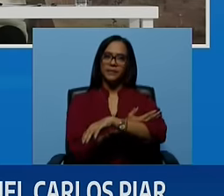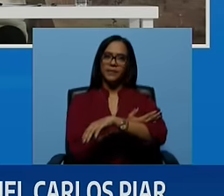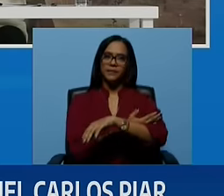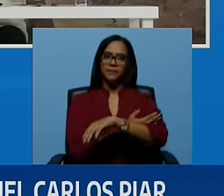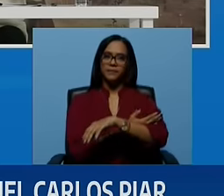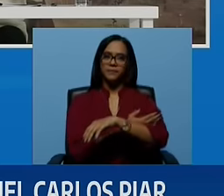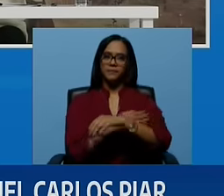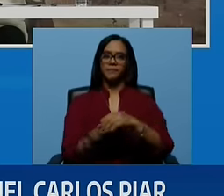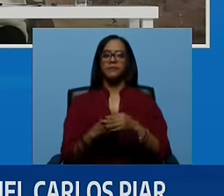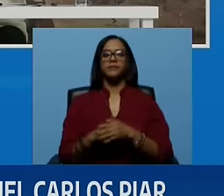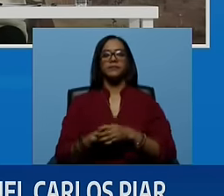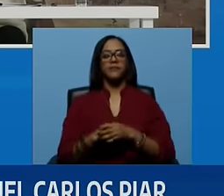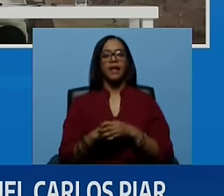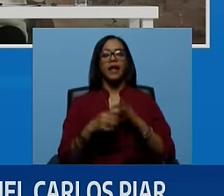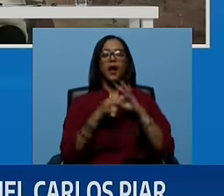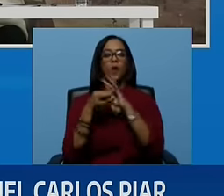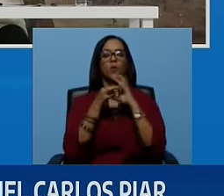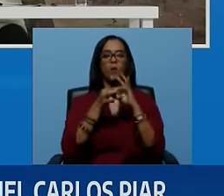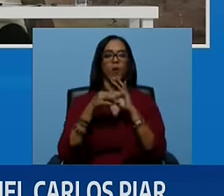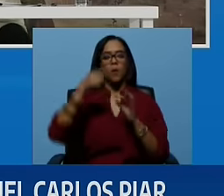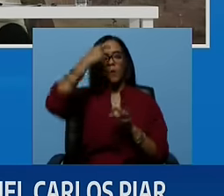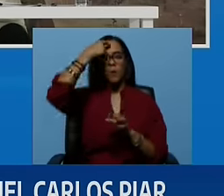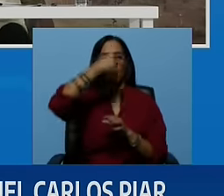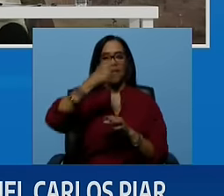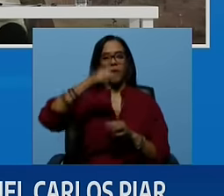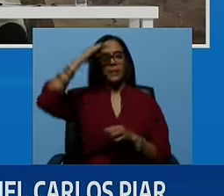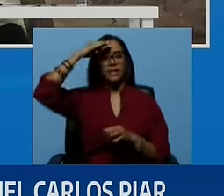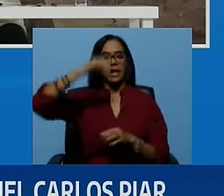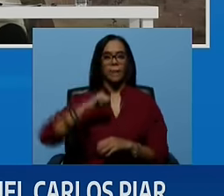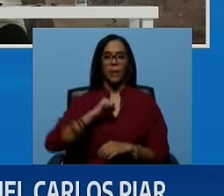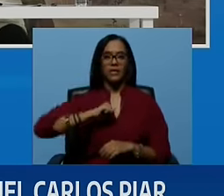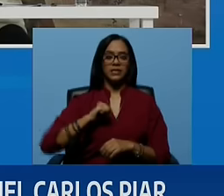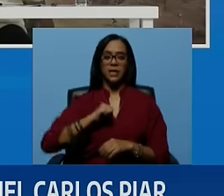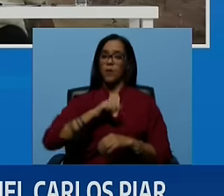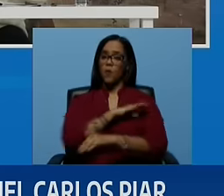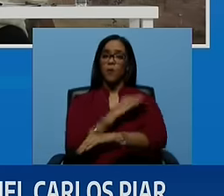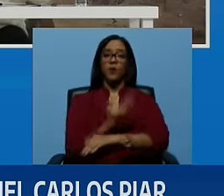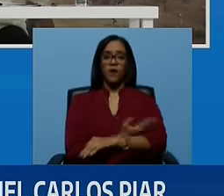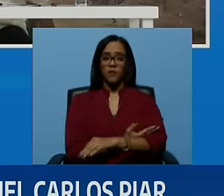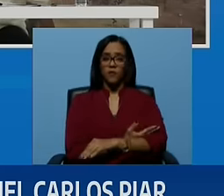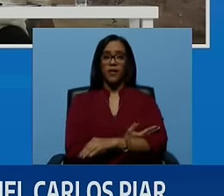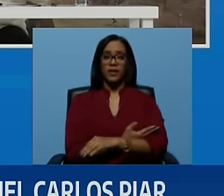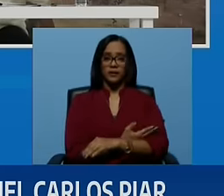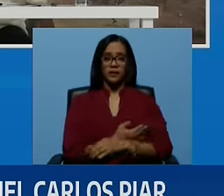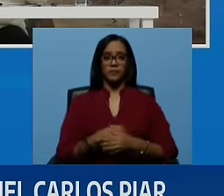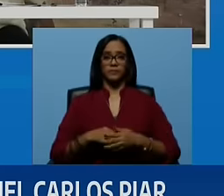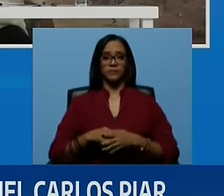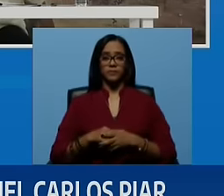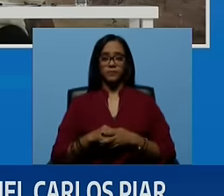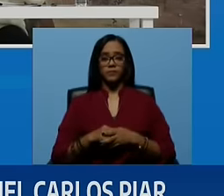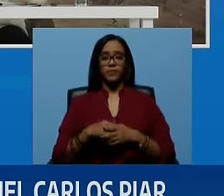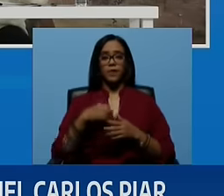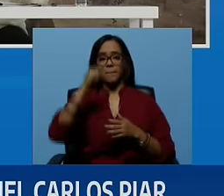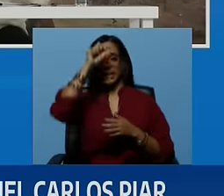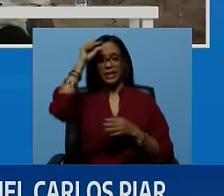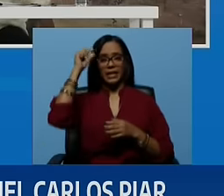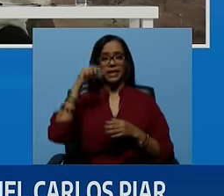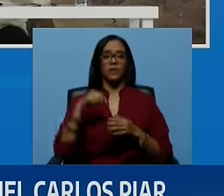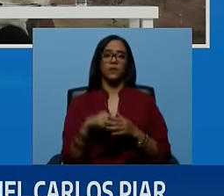volcánica de la unión Cívico militar policial es una fuerza volcánica padrino Hernández lar Estrada